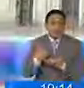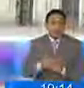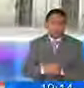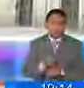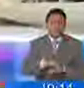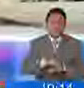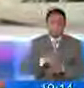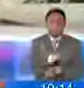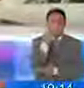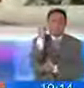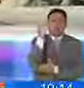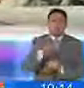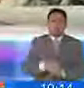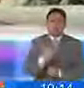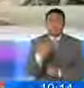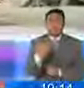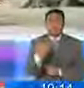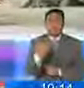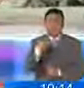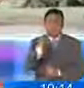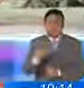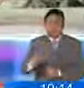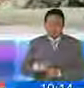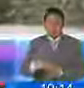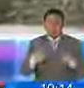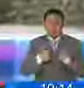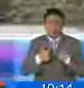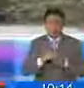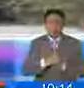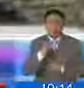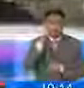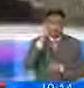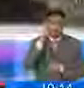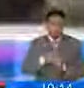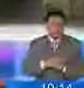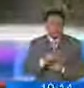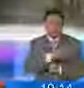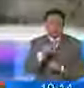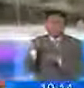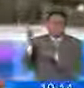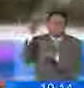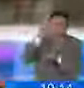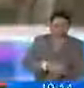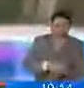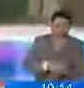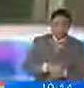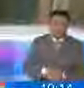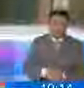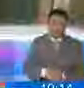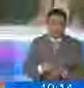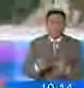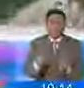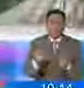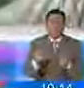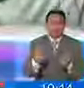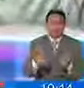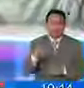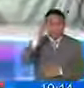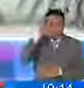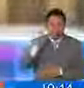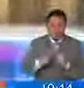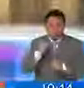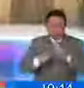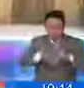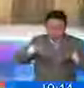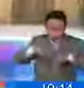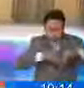en la que tres personas y una mascota, entre ellos una menor de edad, quedaron atrapados entre los escombros. Gracias a la pronta intervención de la policía